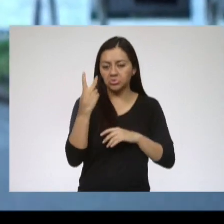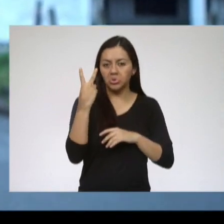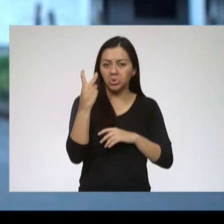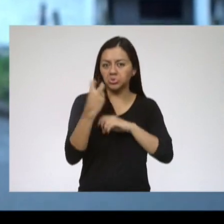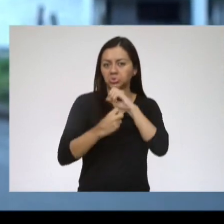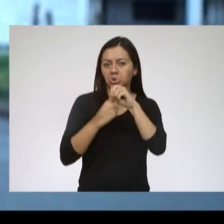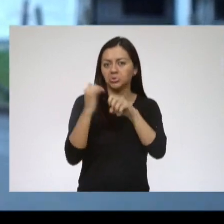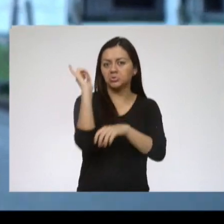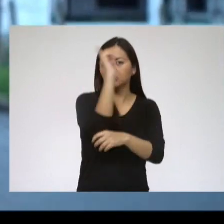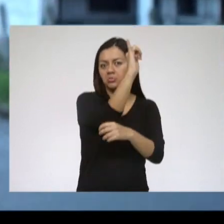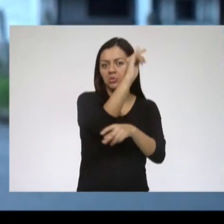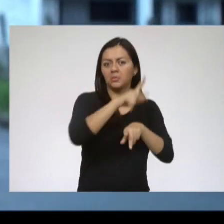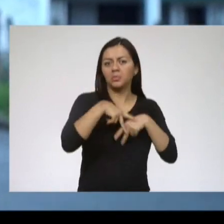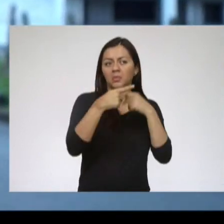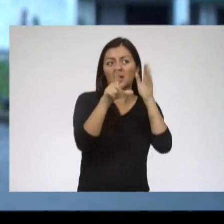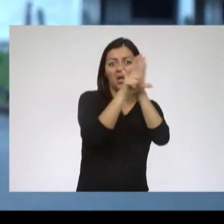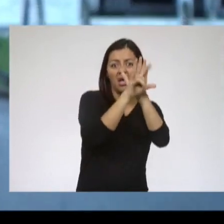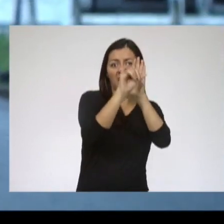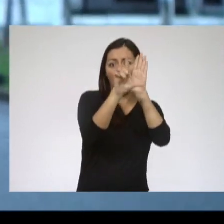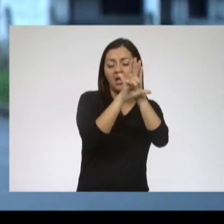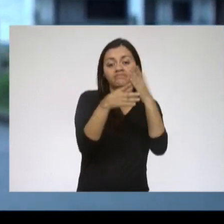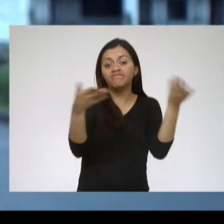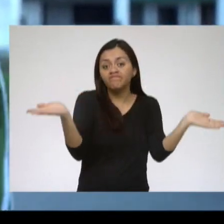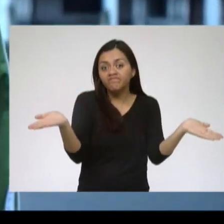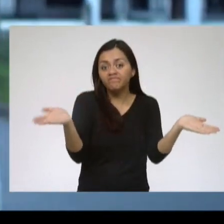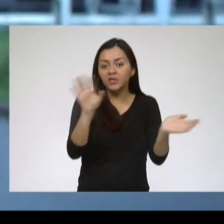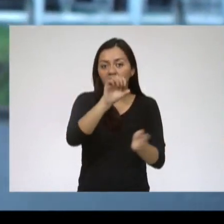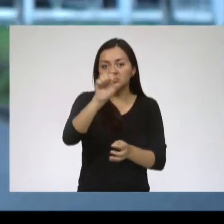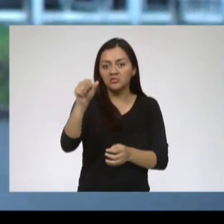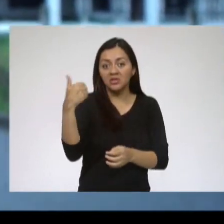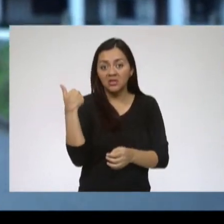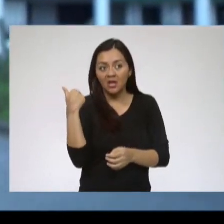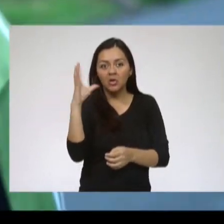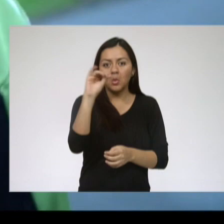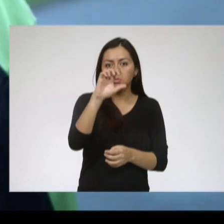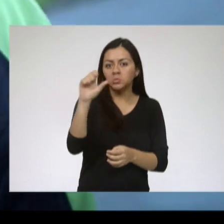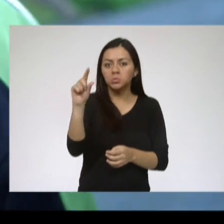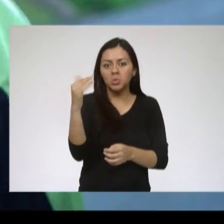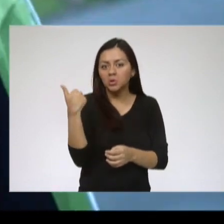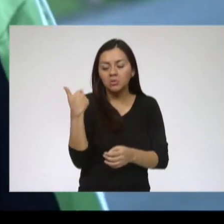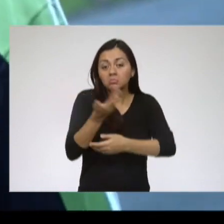allá. Legales o ilegales, pero ya están bastante tiempo allá.